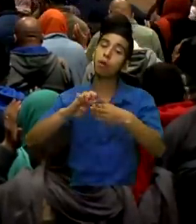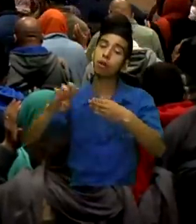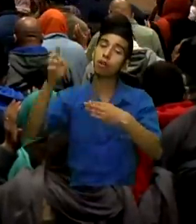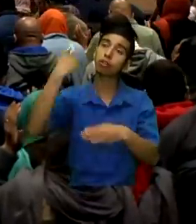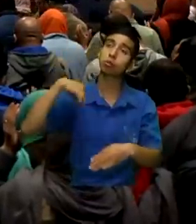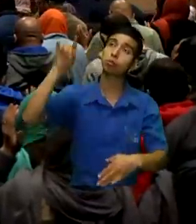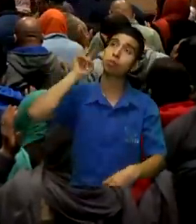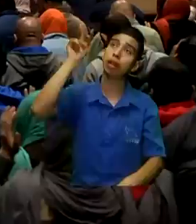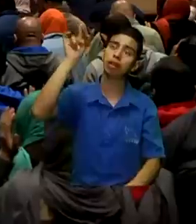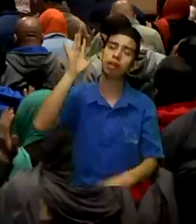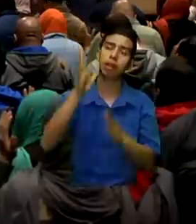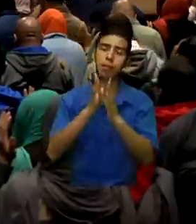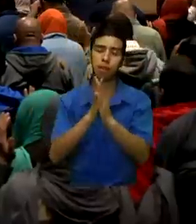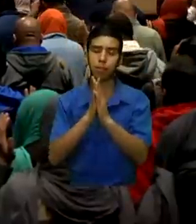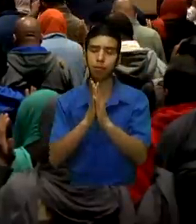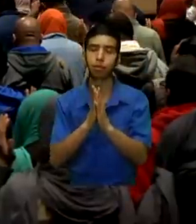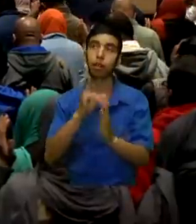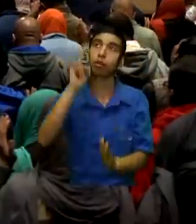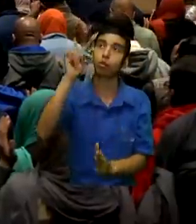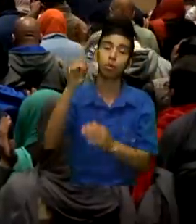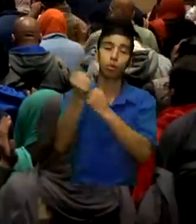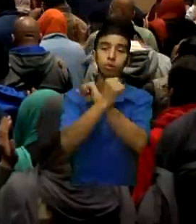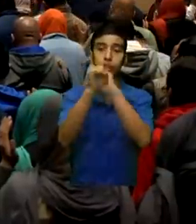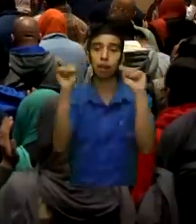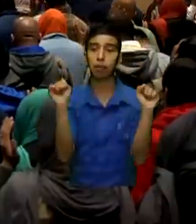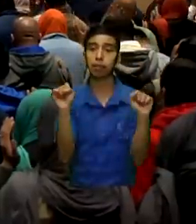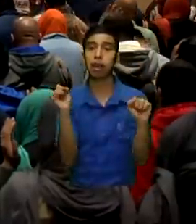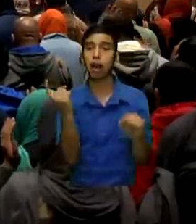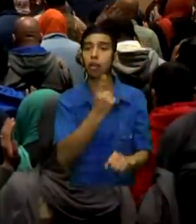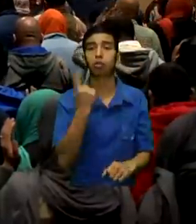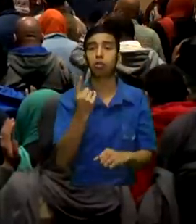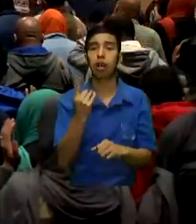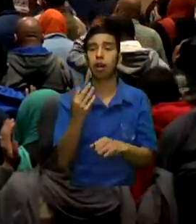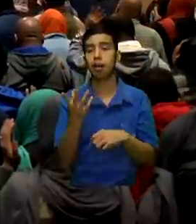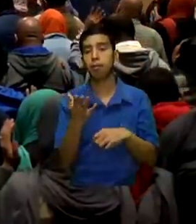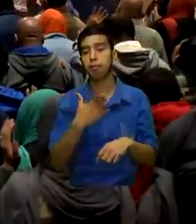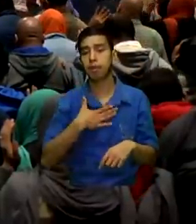te estamos pidiendo que tú salves a toda nuestra casa.